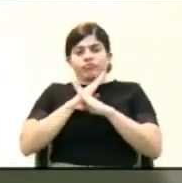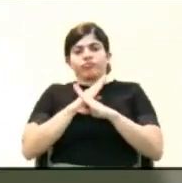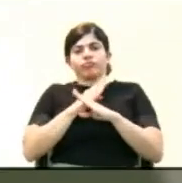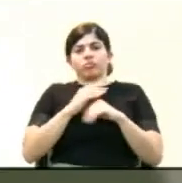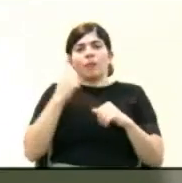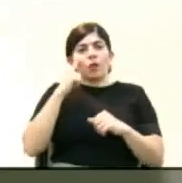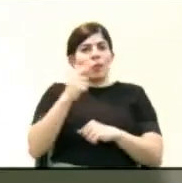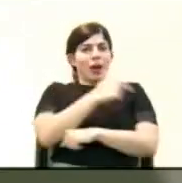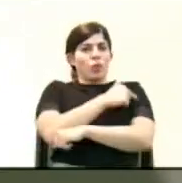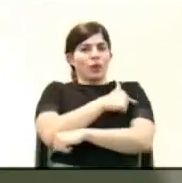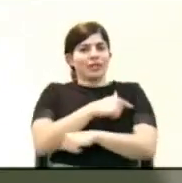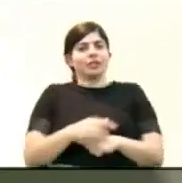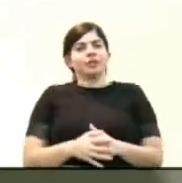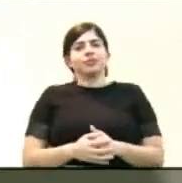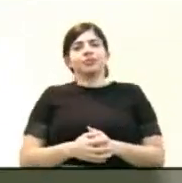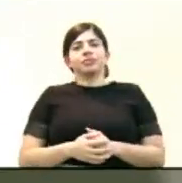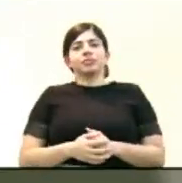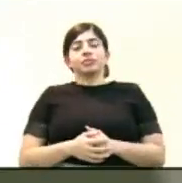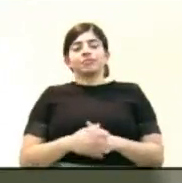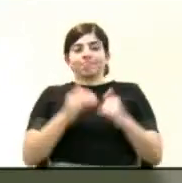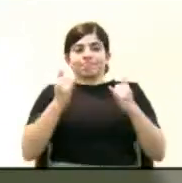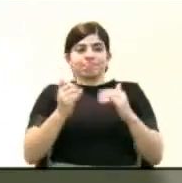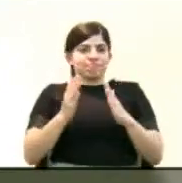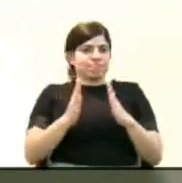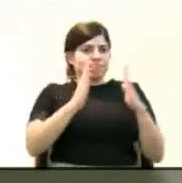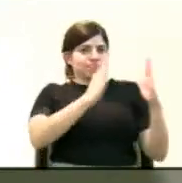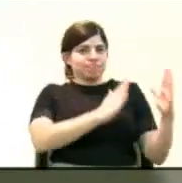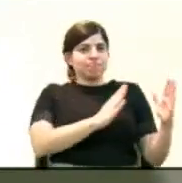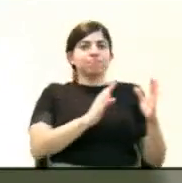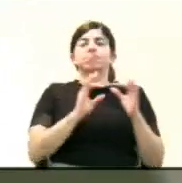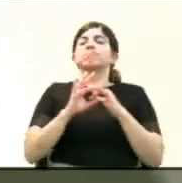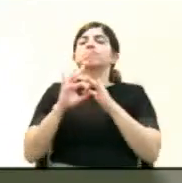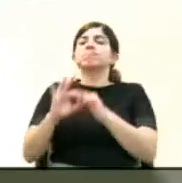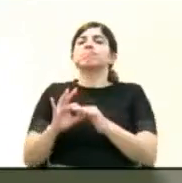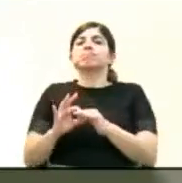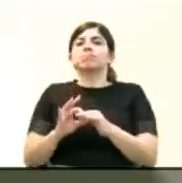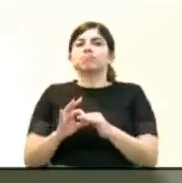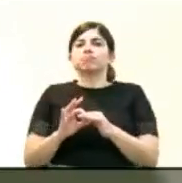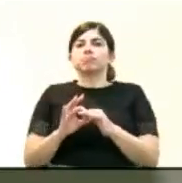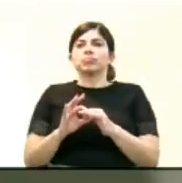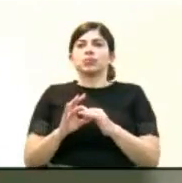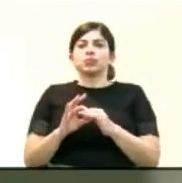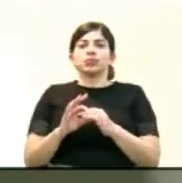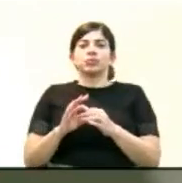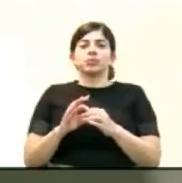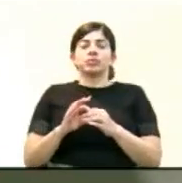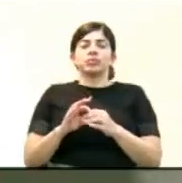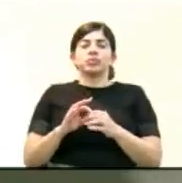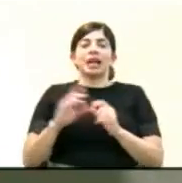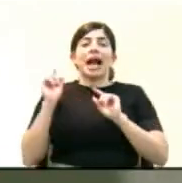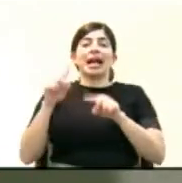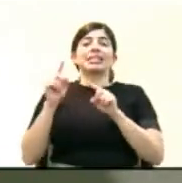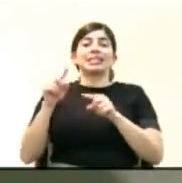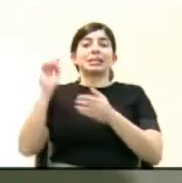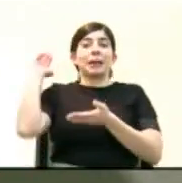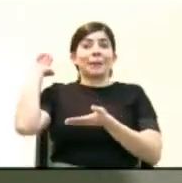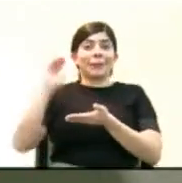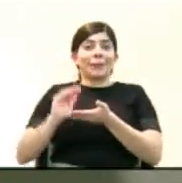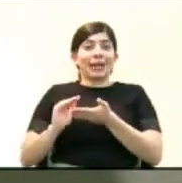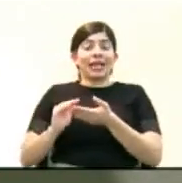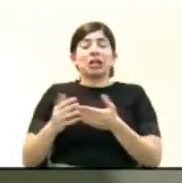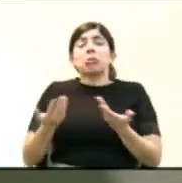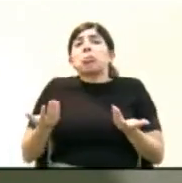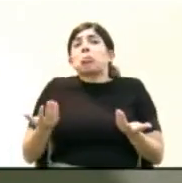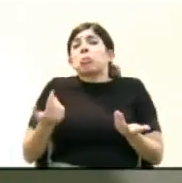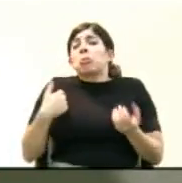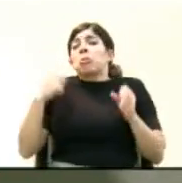vacunación. Con respecto a la reducción de la asistencia, pues